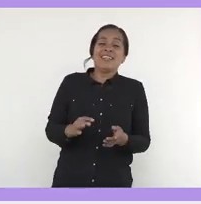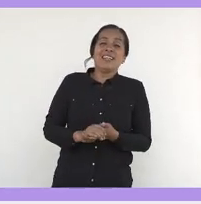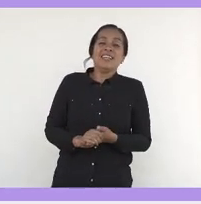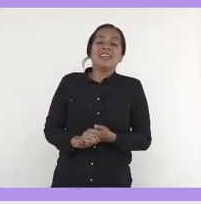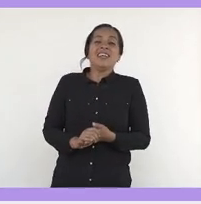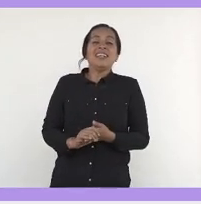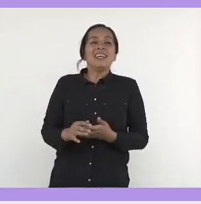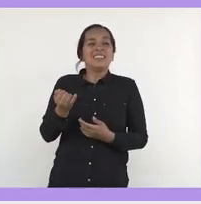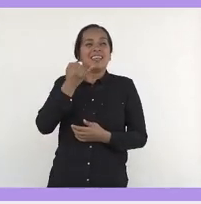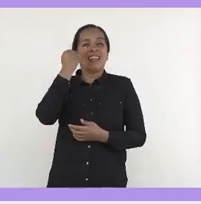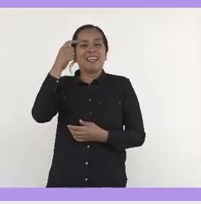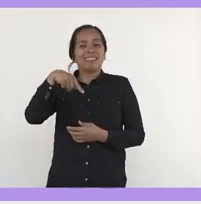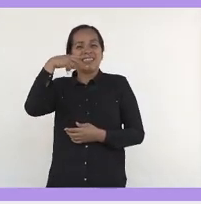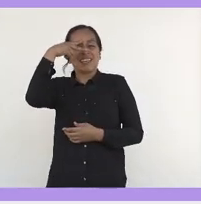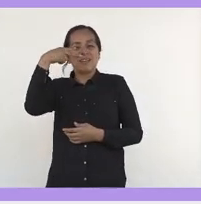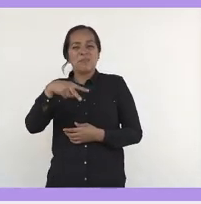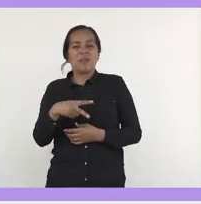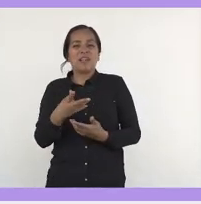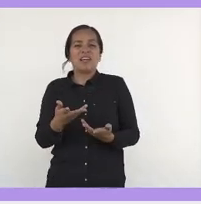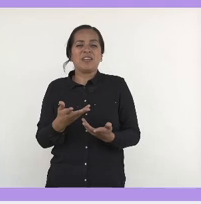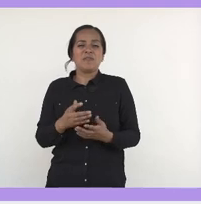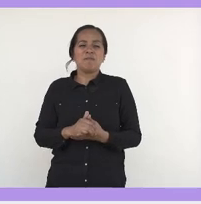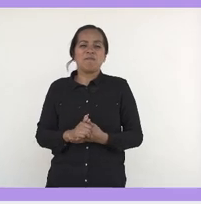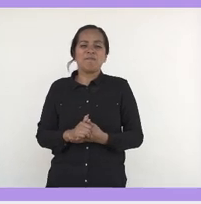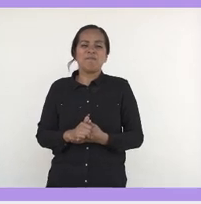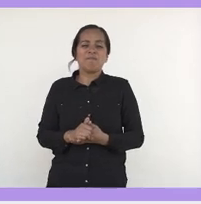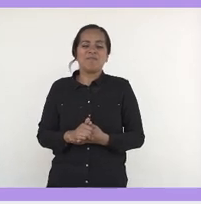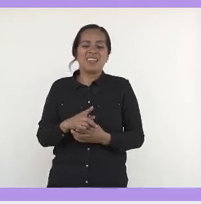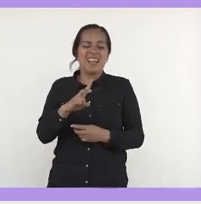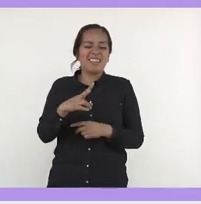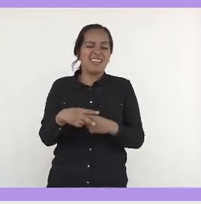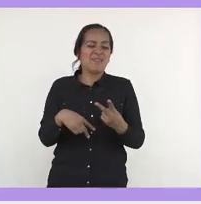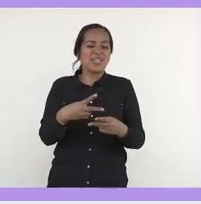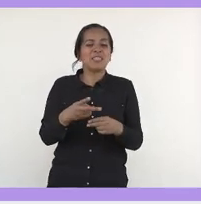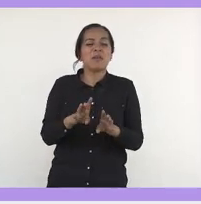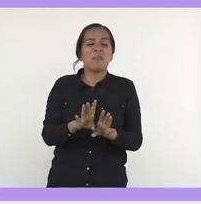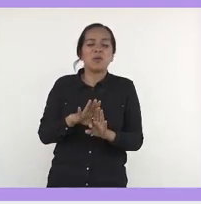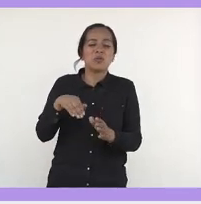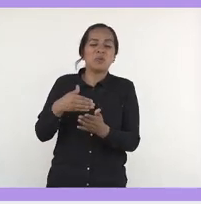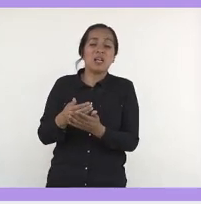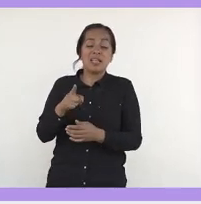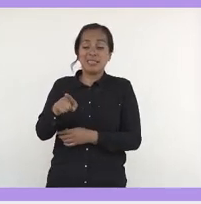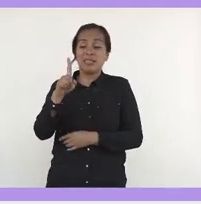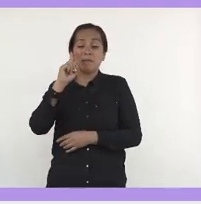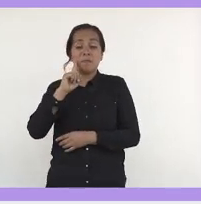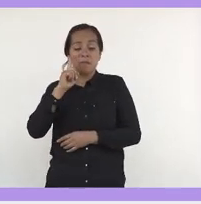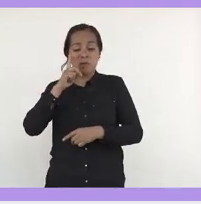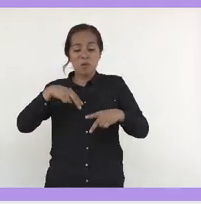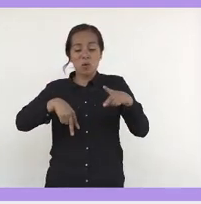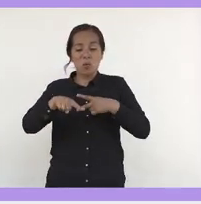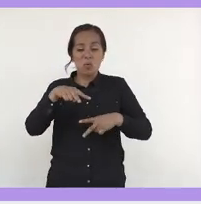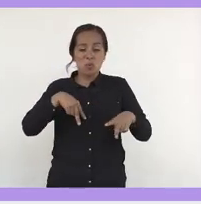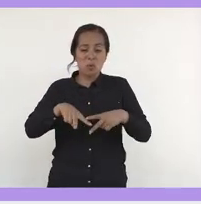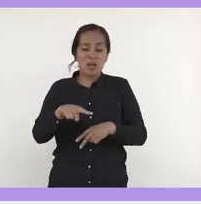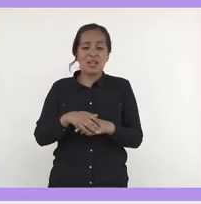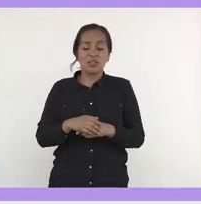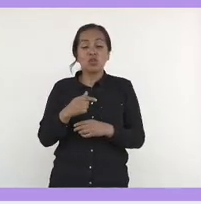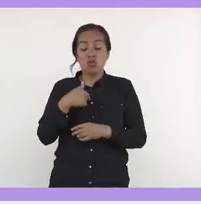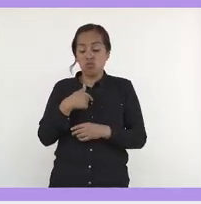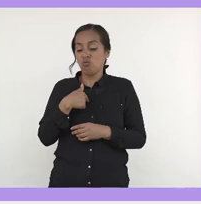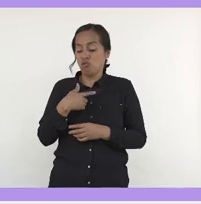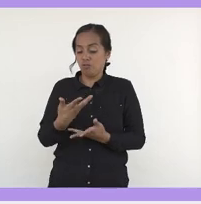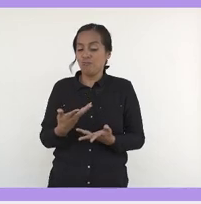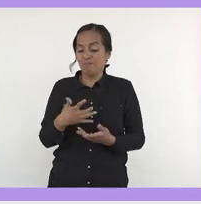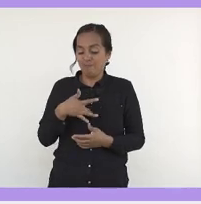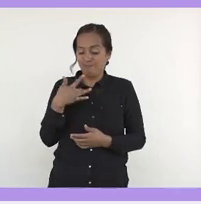no muchas veces es es un tanto va a llegar no pero se va a caer no y y en el caso del fútbol femenil Sí y lo viví en carne propia y